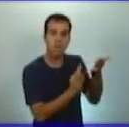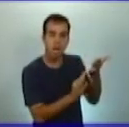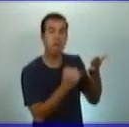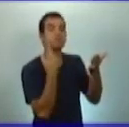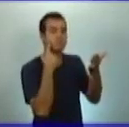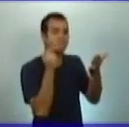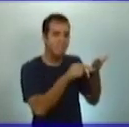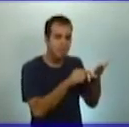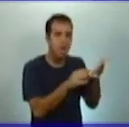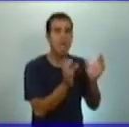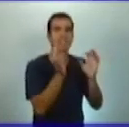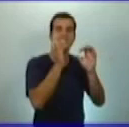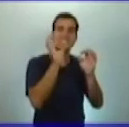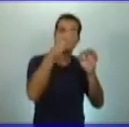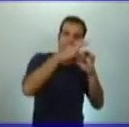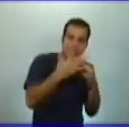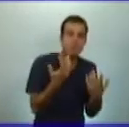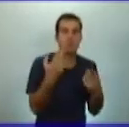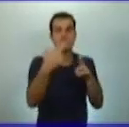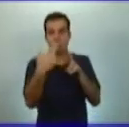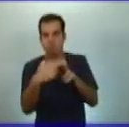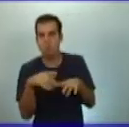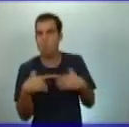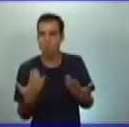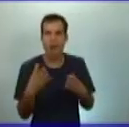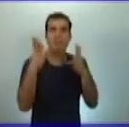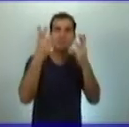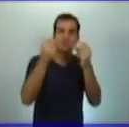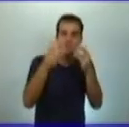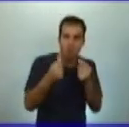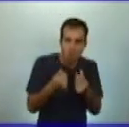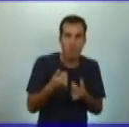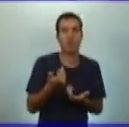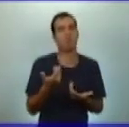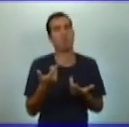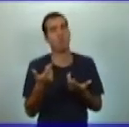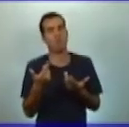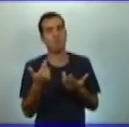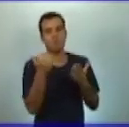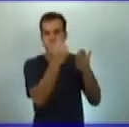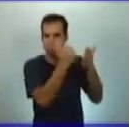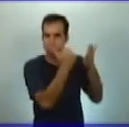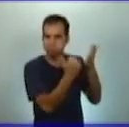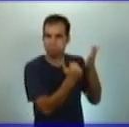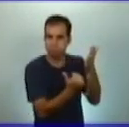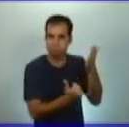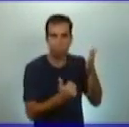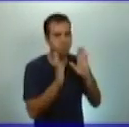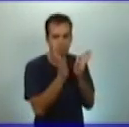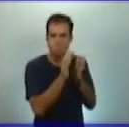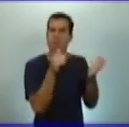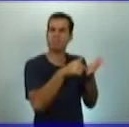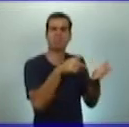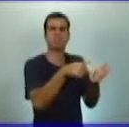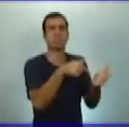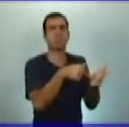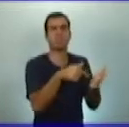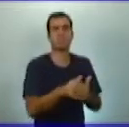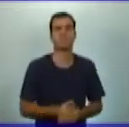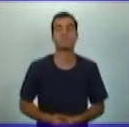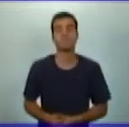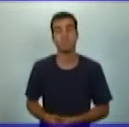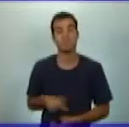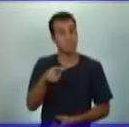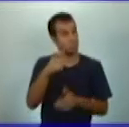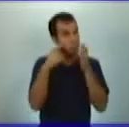el símbolo, el nombre, el número atómico, la masa atómica relativa, que son aspectos importantes